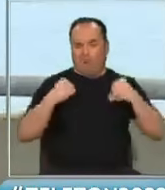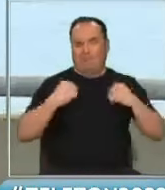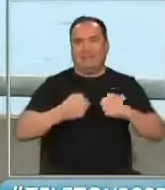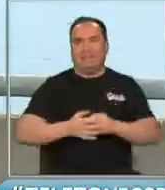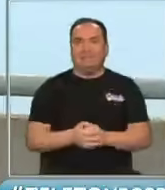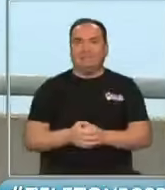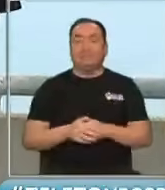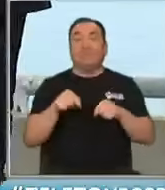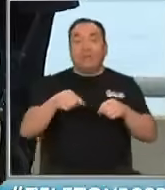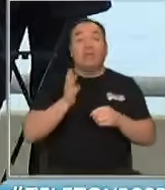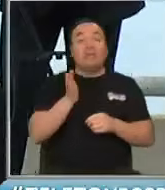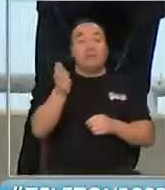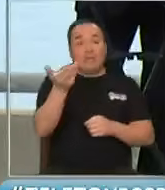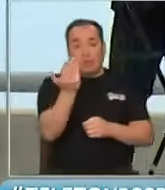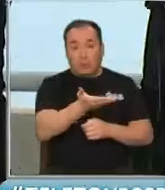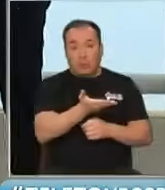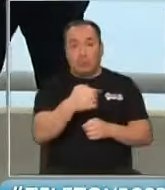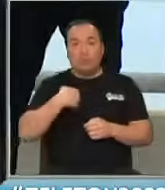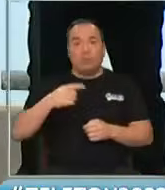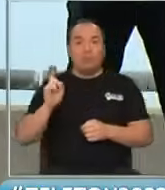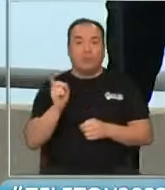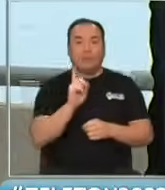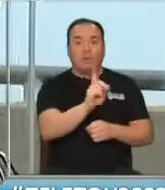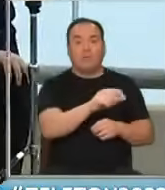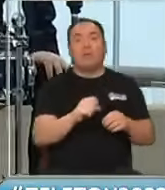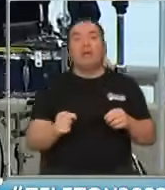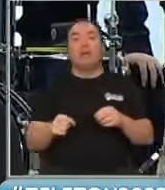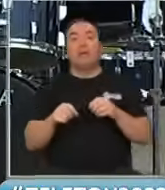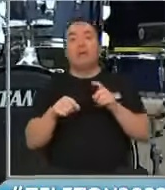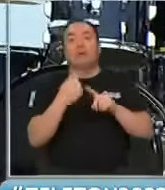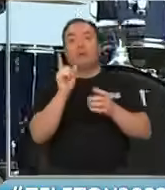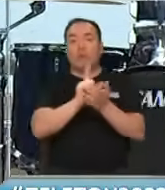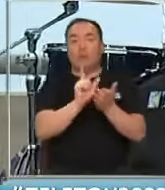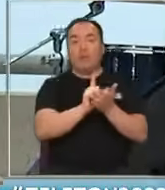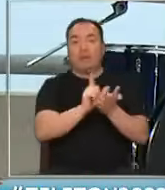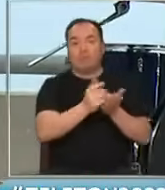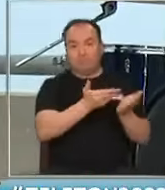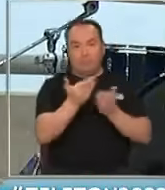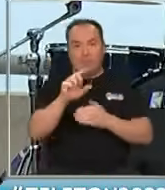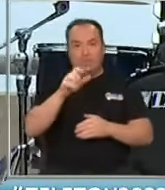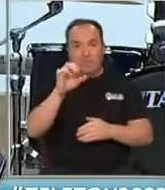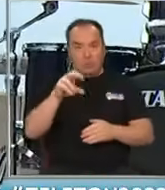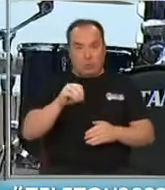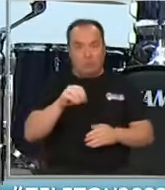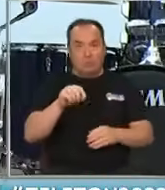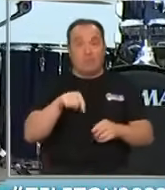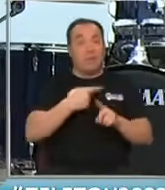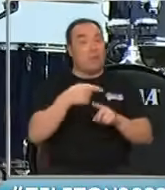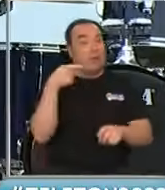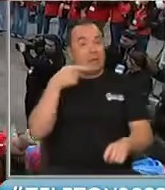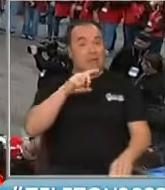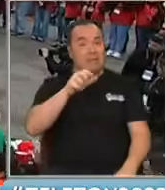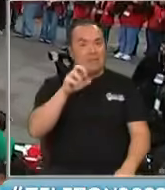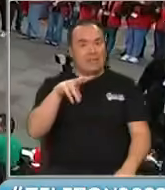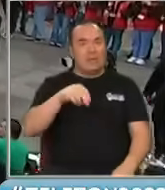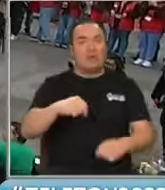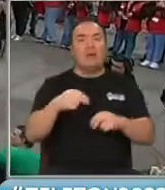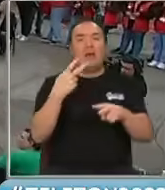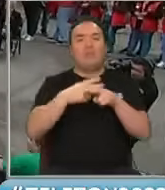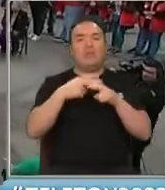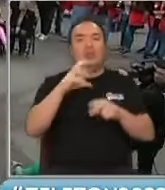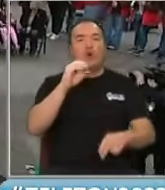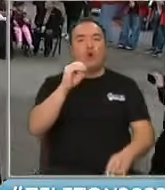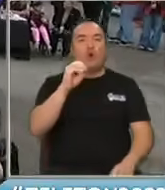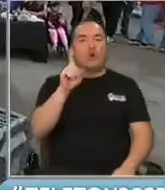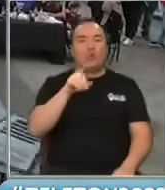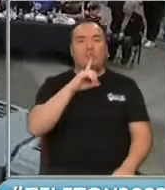que sigue tú mientras yo me voy al primer lugar, Gino. Además, Gino Costa tiene apellido de mar porque es de la costa,